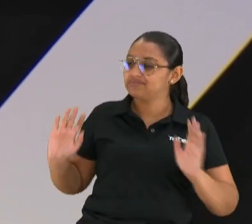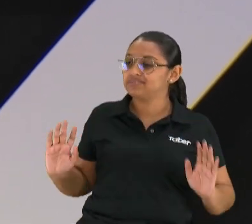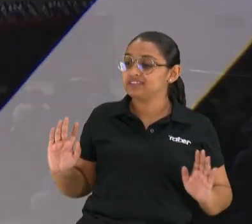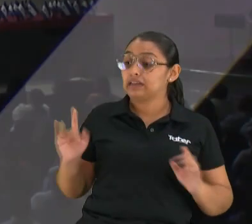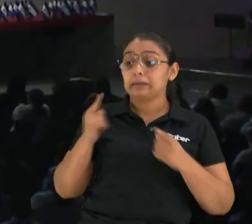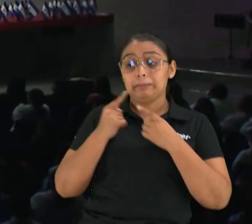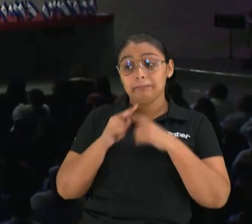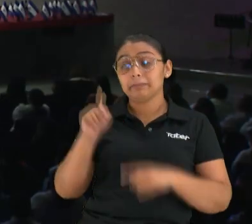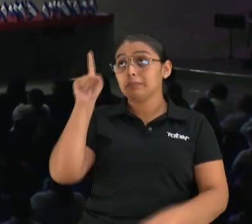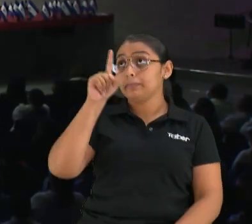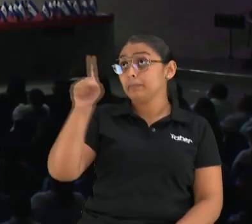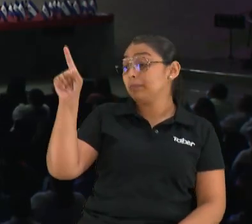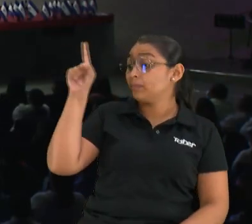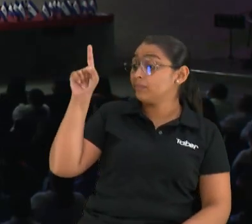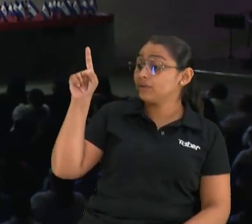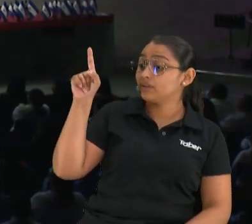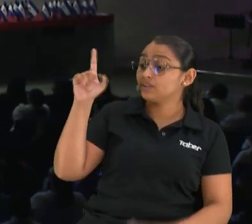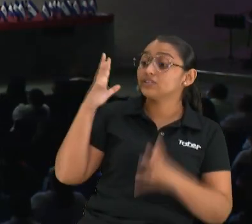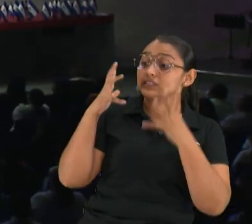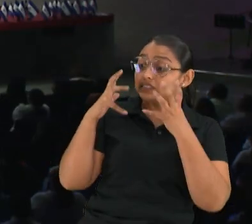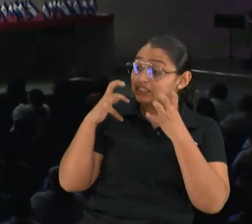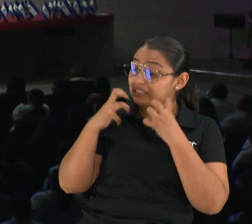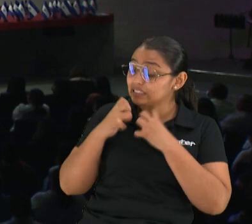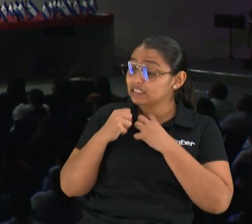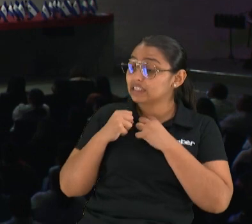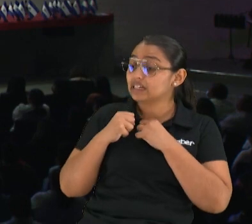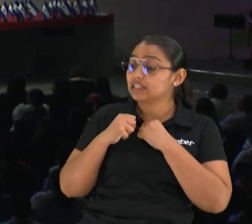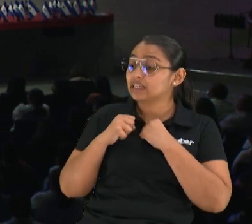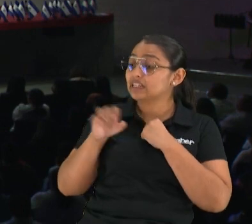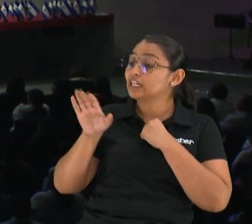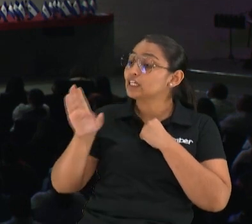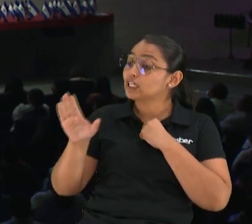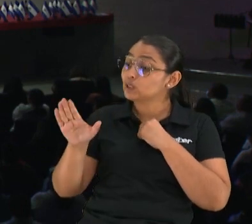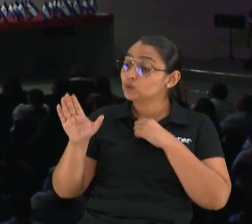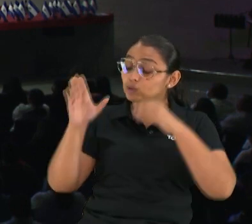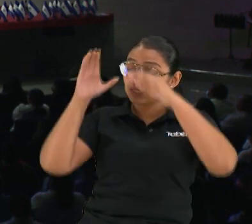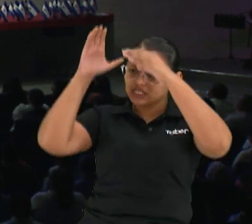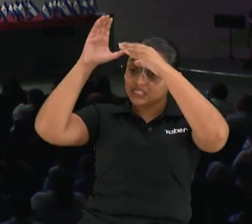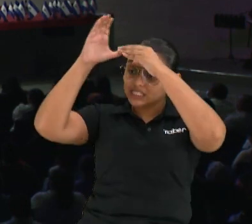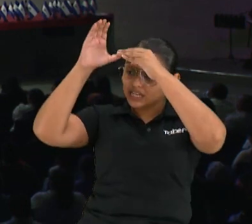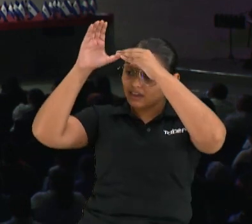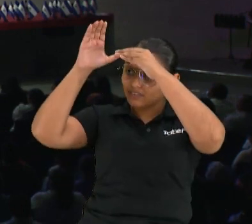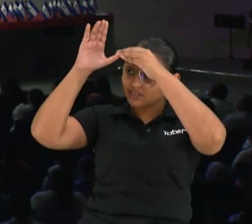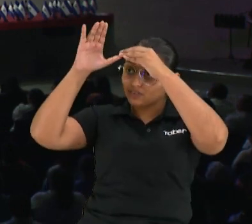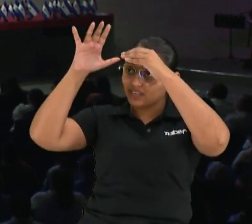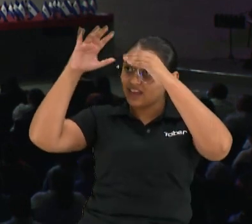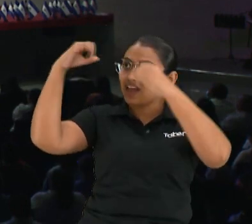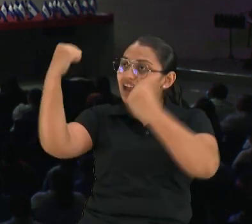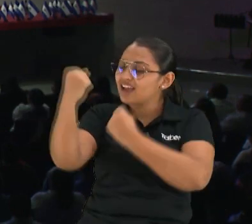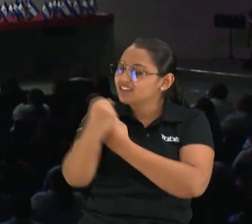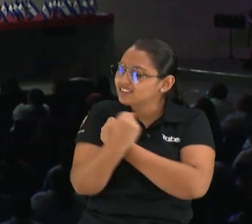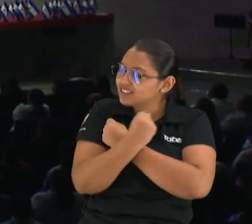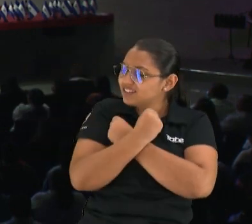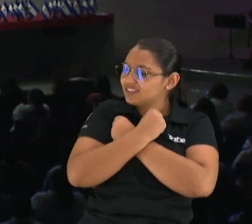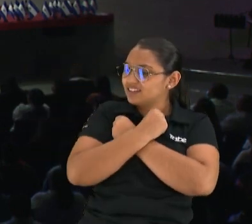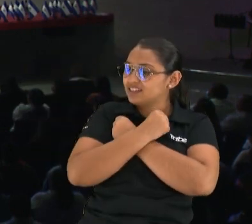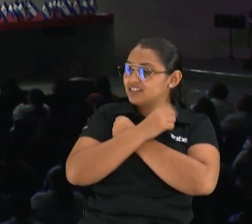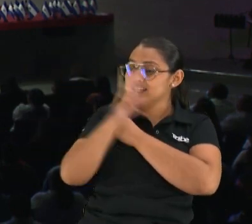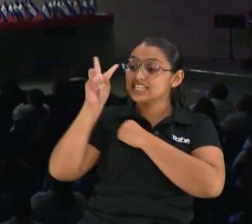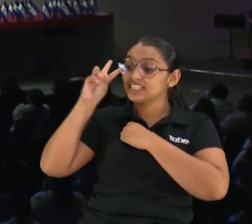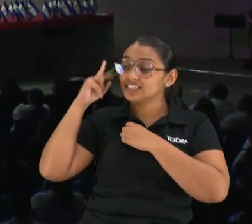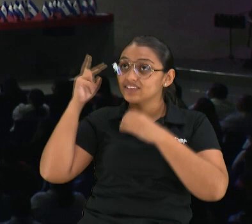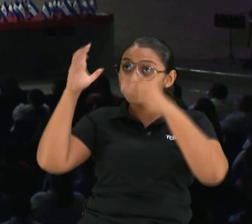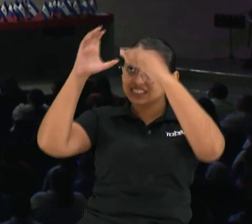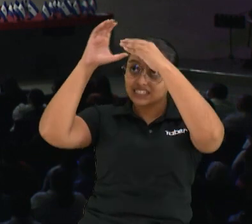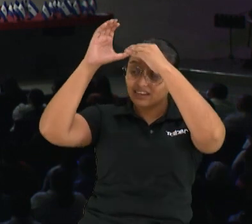pero el deseo de Dios es que abraces es la sabiduría y la sabiduría es Dios